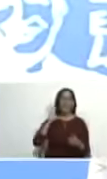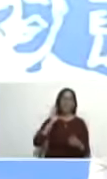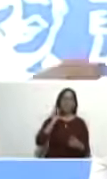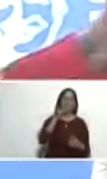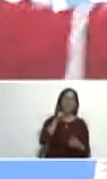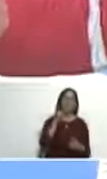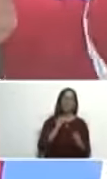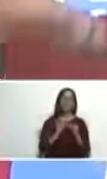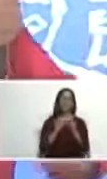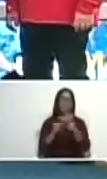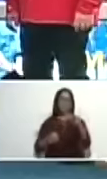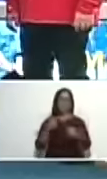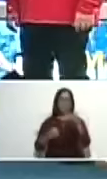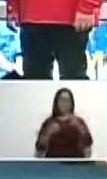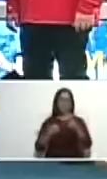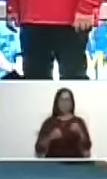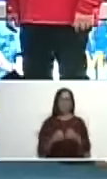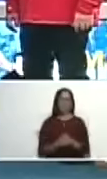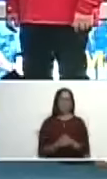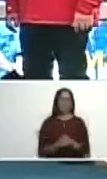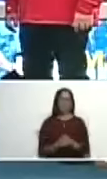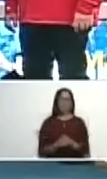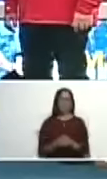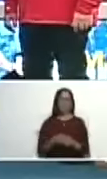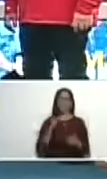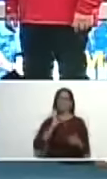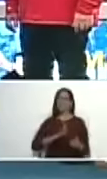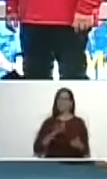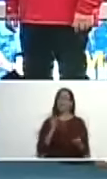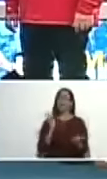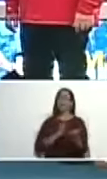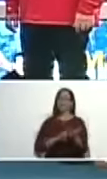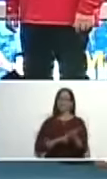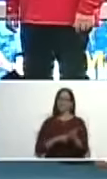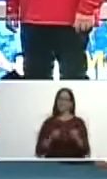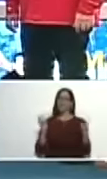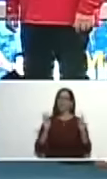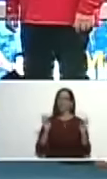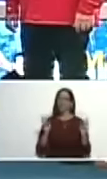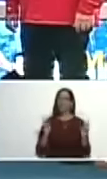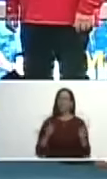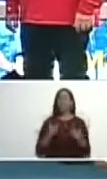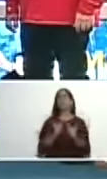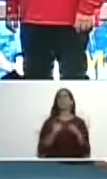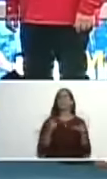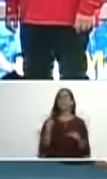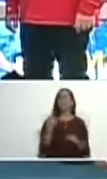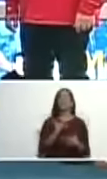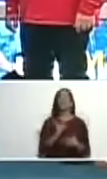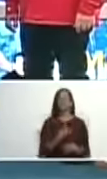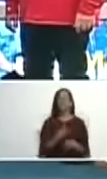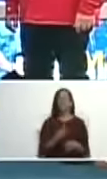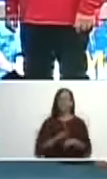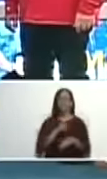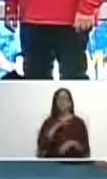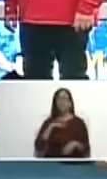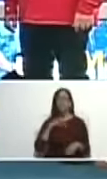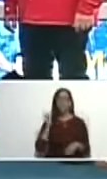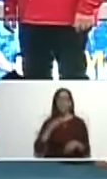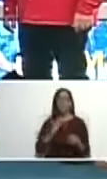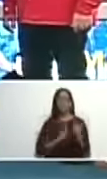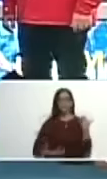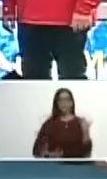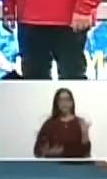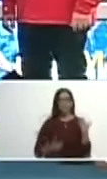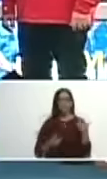siga manejando en la conducción de la revolución. Que está vigente. Que esté vigente esa licencia, porque es la única que nos interesa. Porque nosotros también, presidente, de